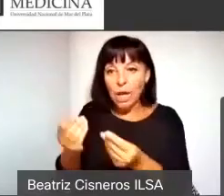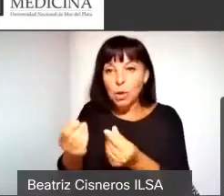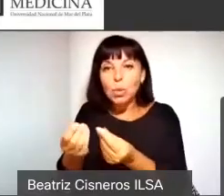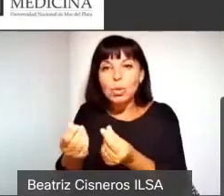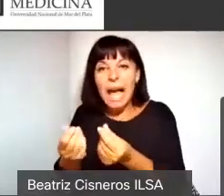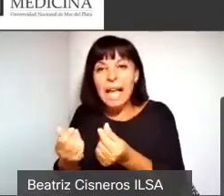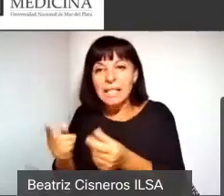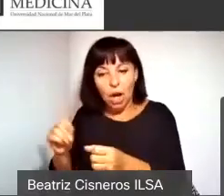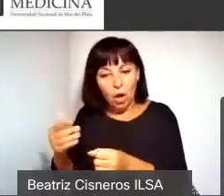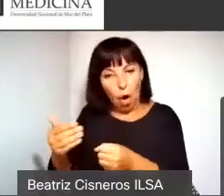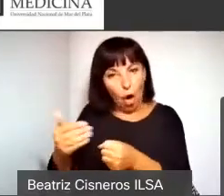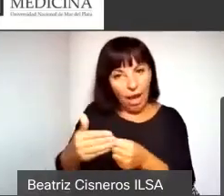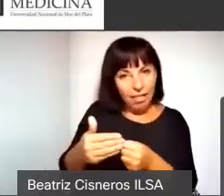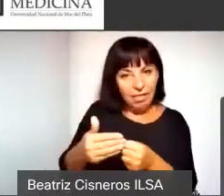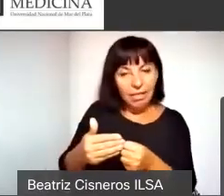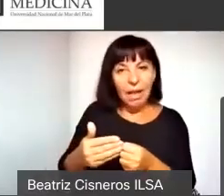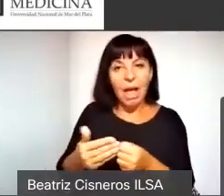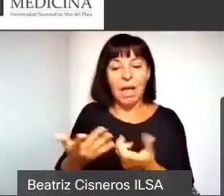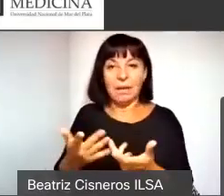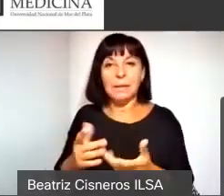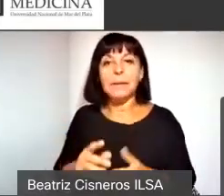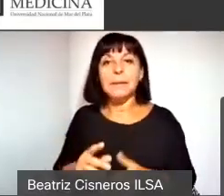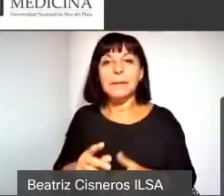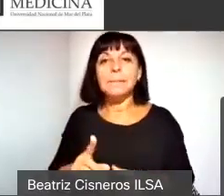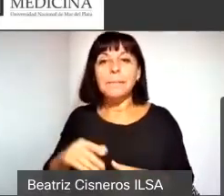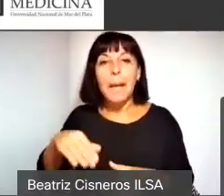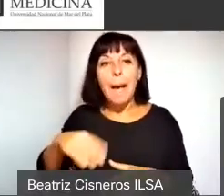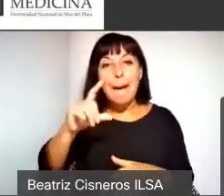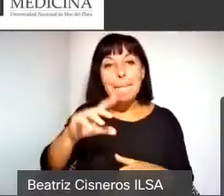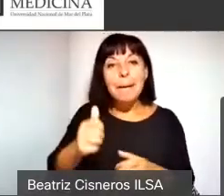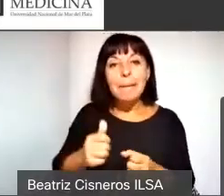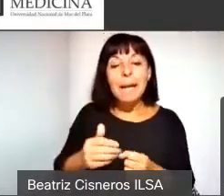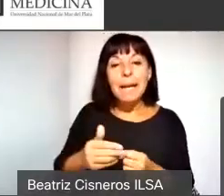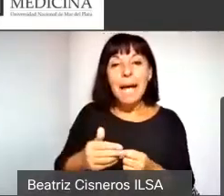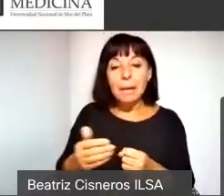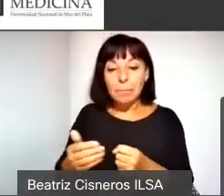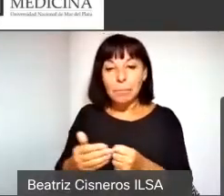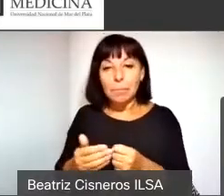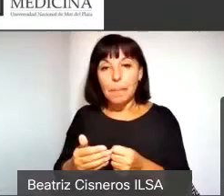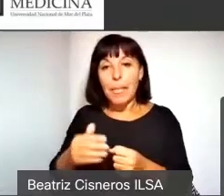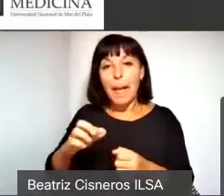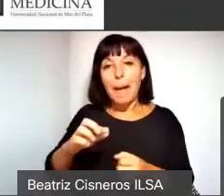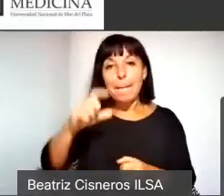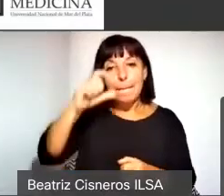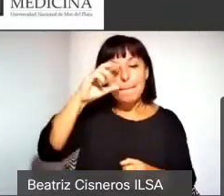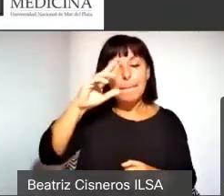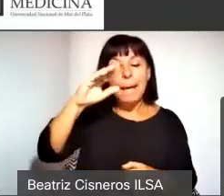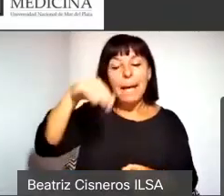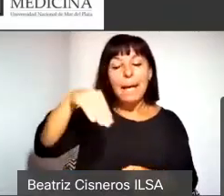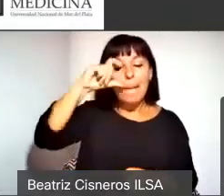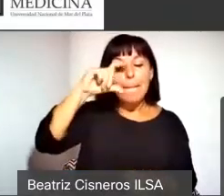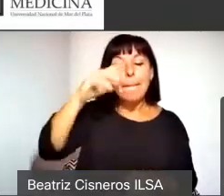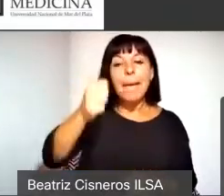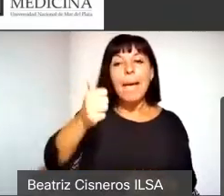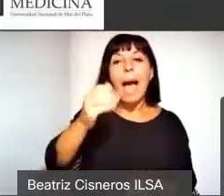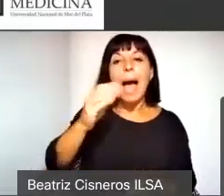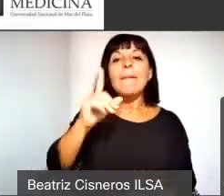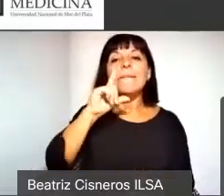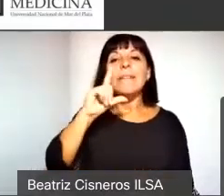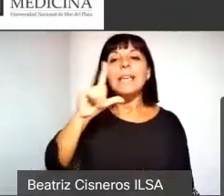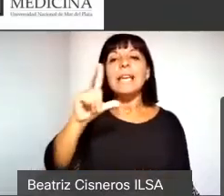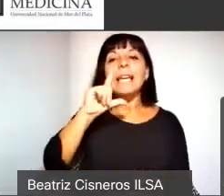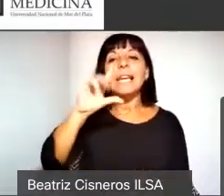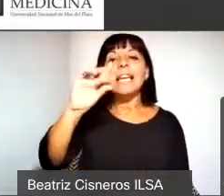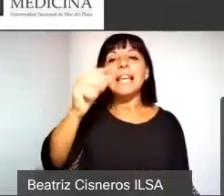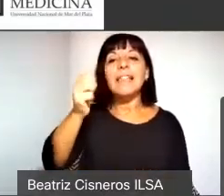las propiedades de la membrana plasmática, las membranas biológicas, que se conoce como permeabilidad selectiva. No